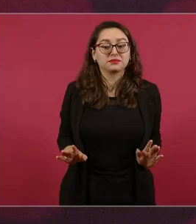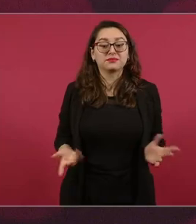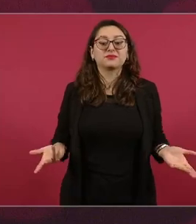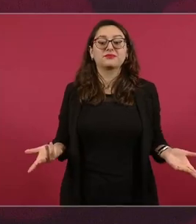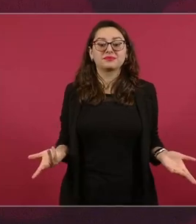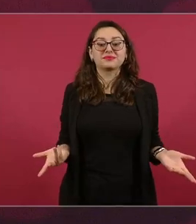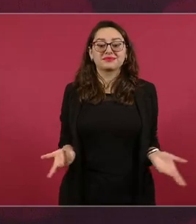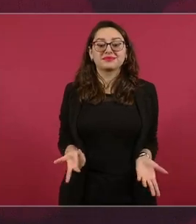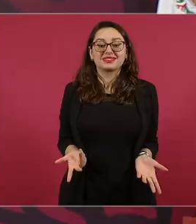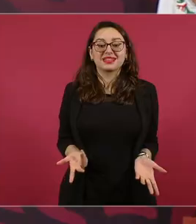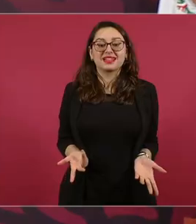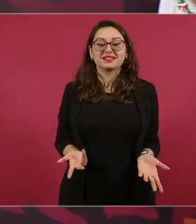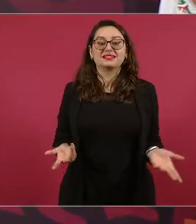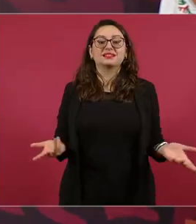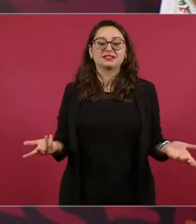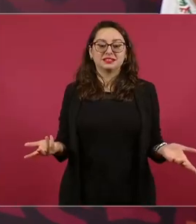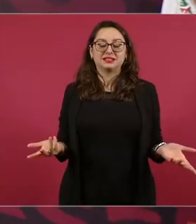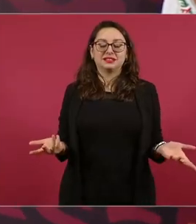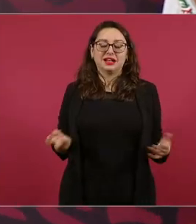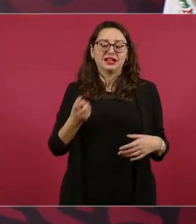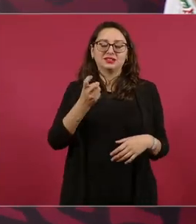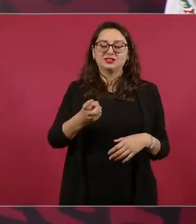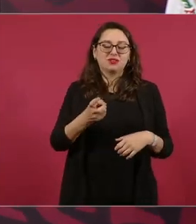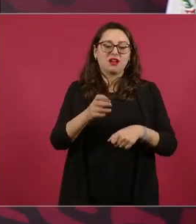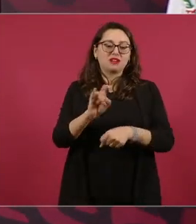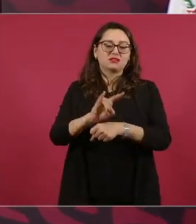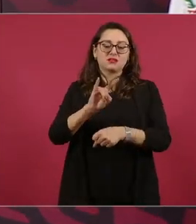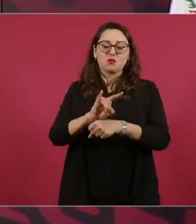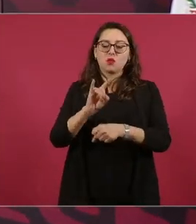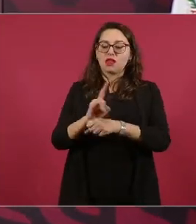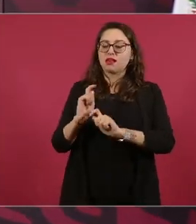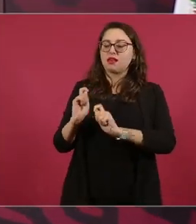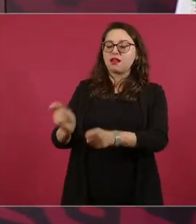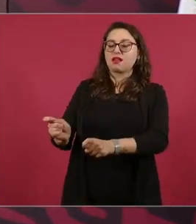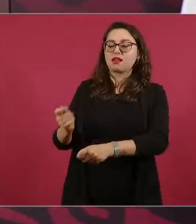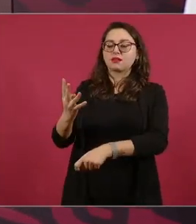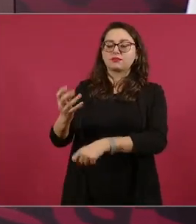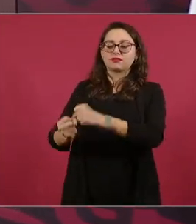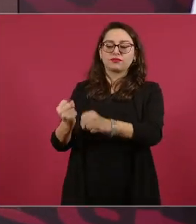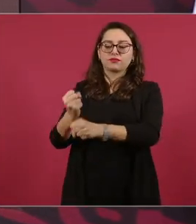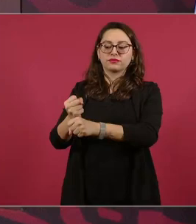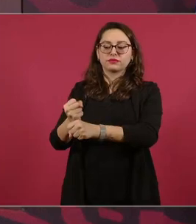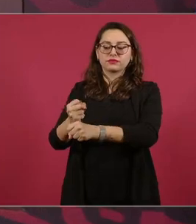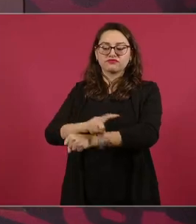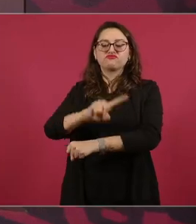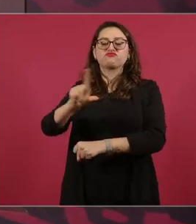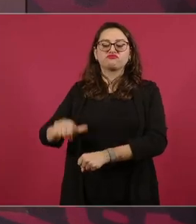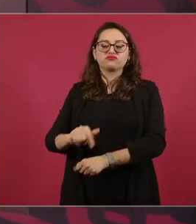4 años y ya regresó Porfirio. En ese entonces se casó con Carmelita